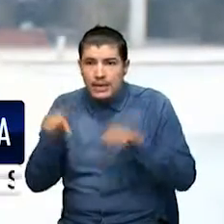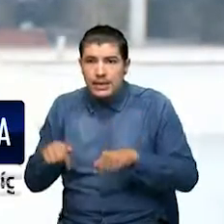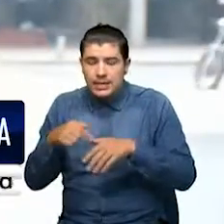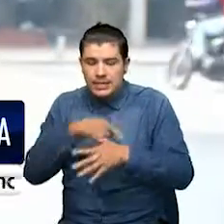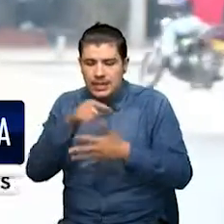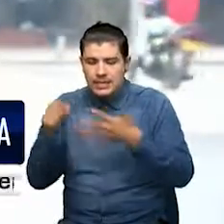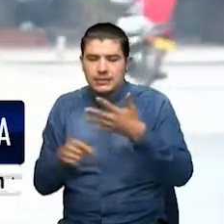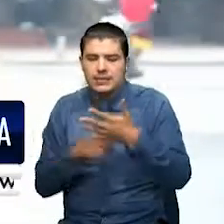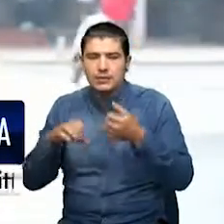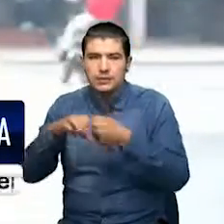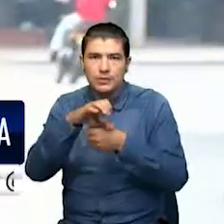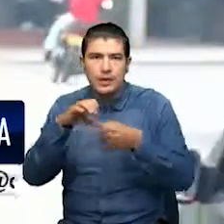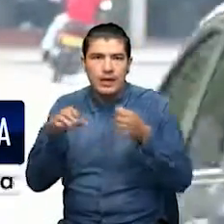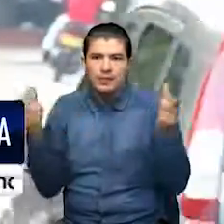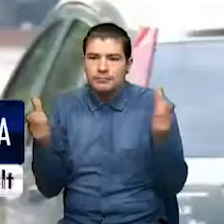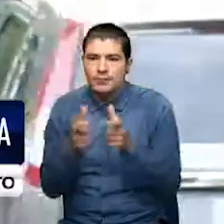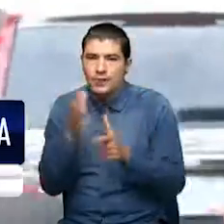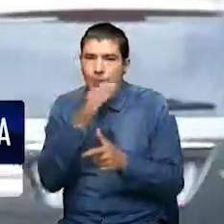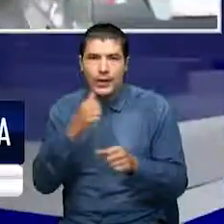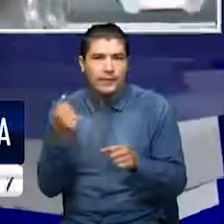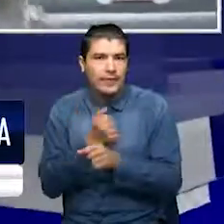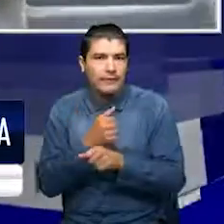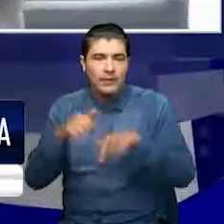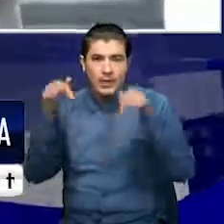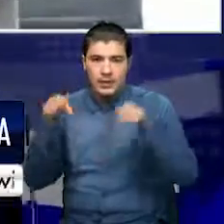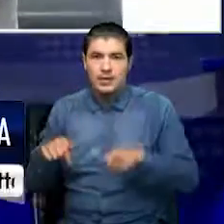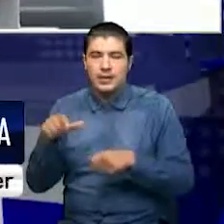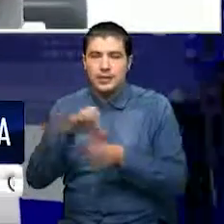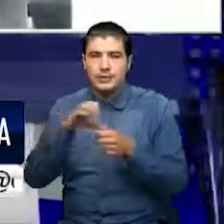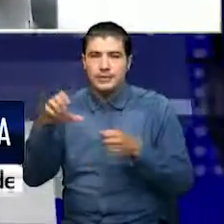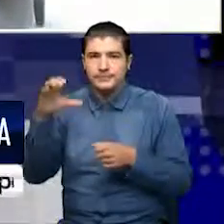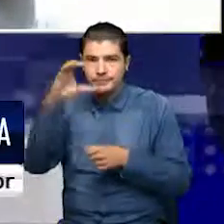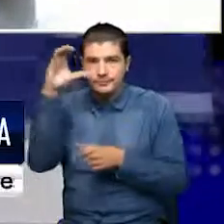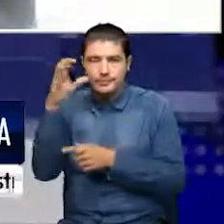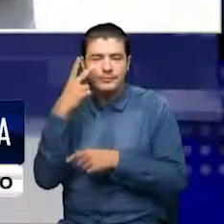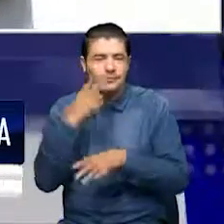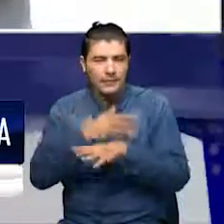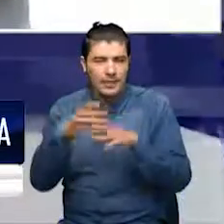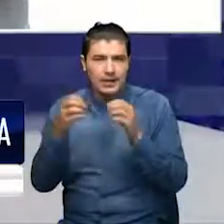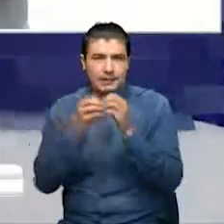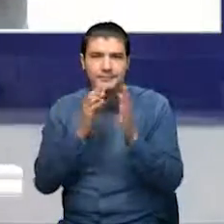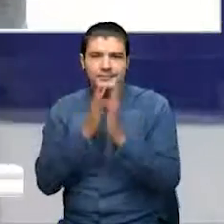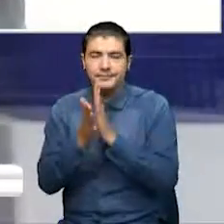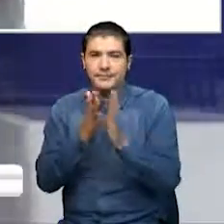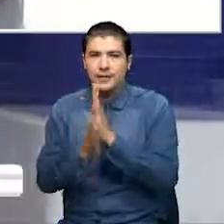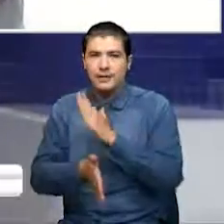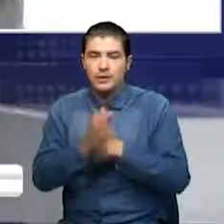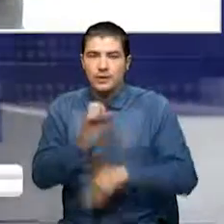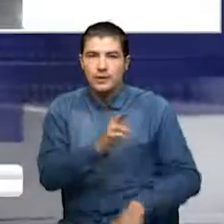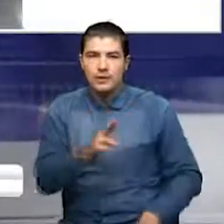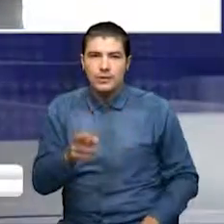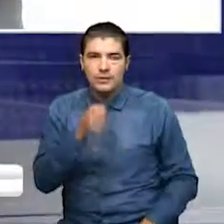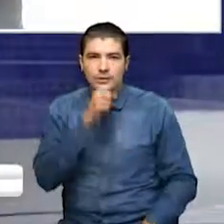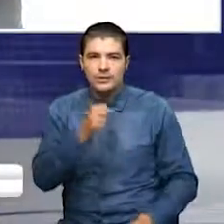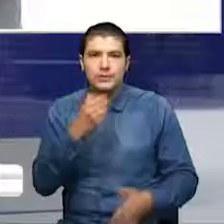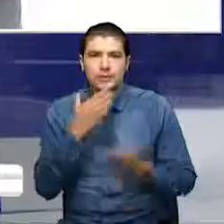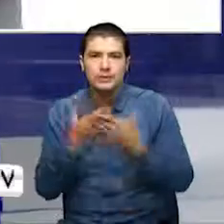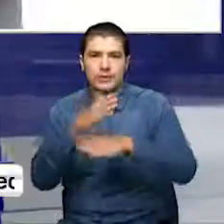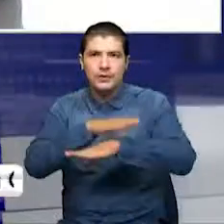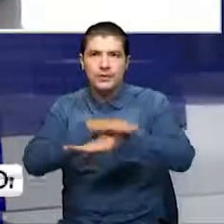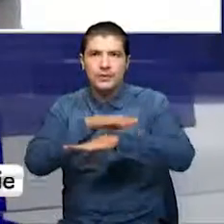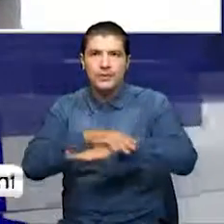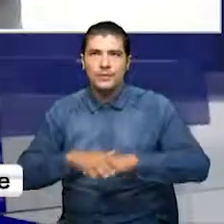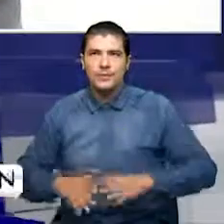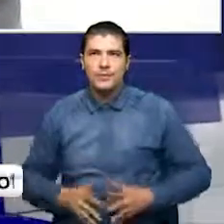con más desocupación al laboral está toda la información desde la ciudad de computar con la cámara de david garcía danilo coronel